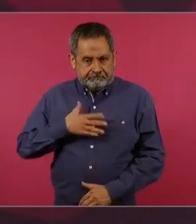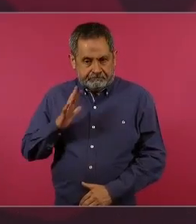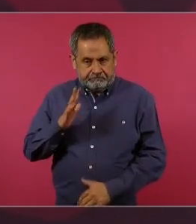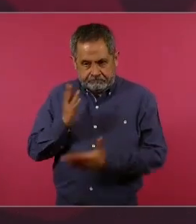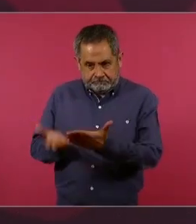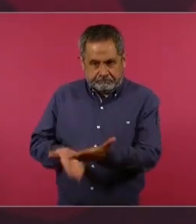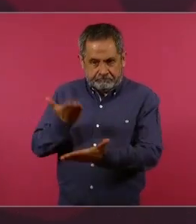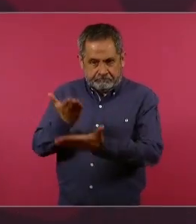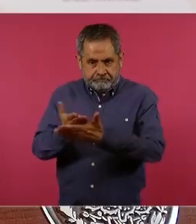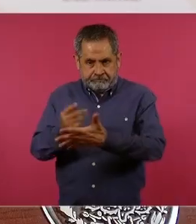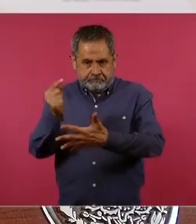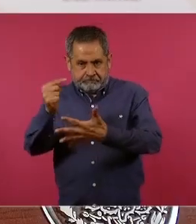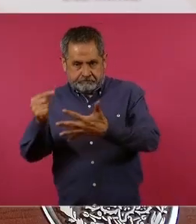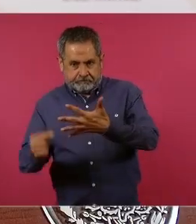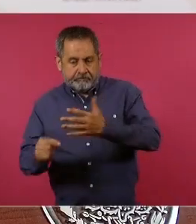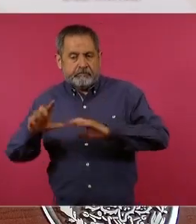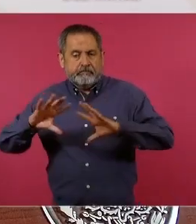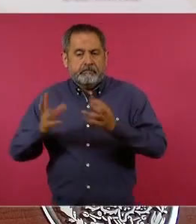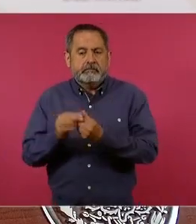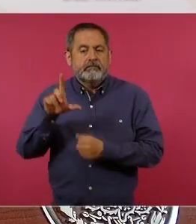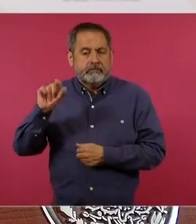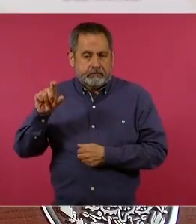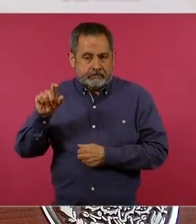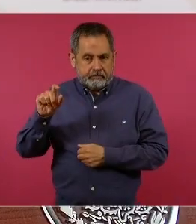no van a poder